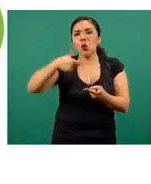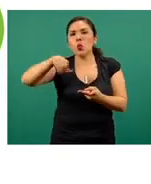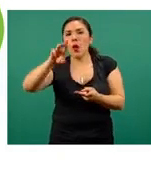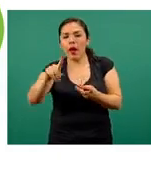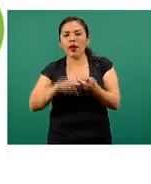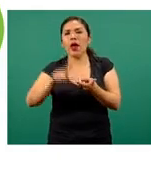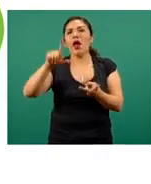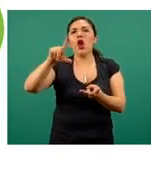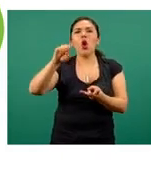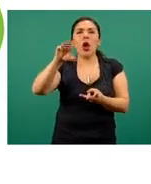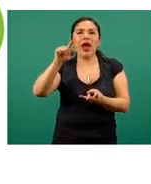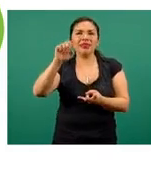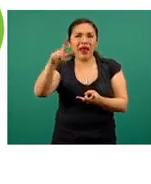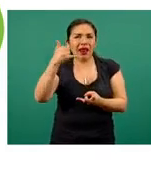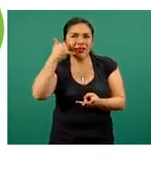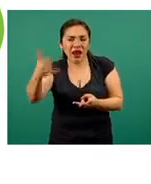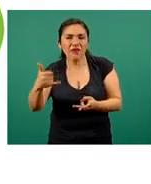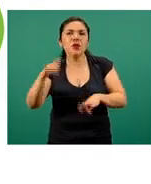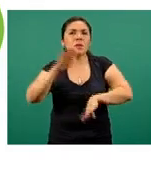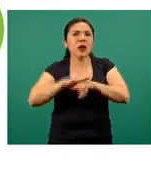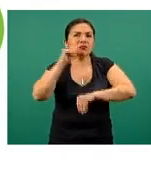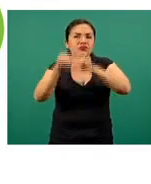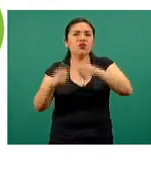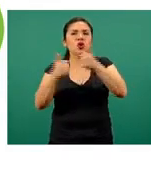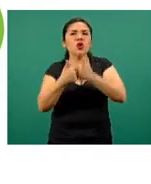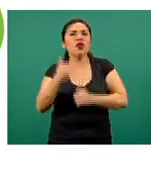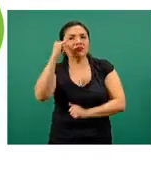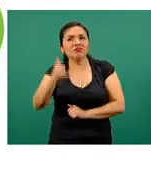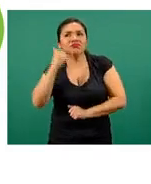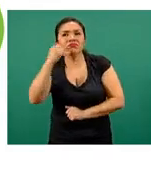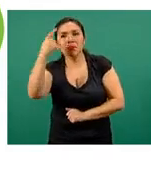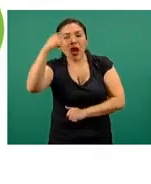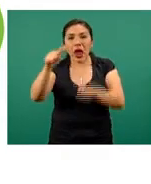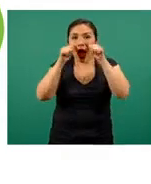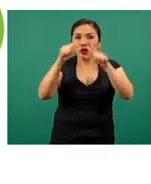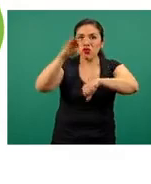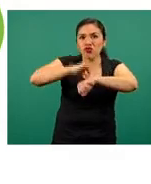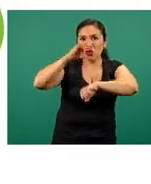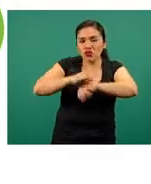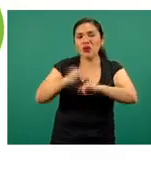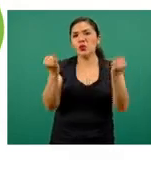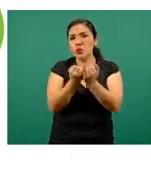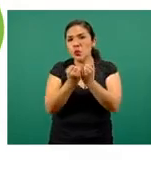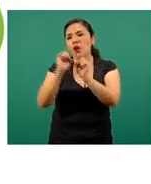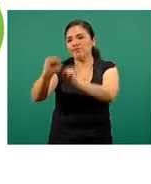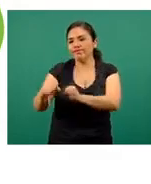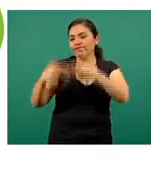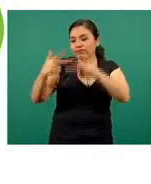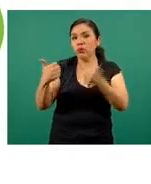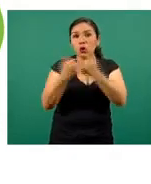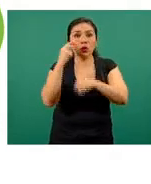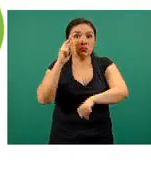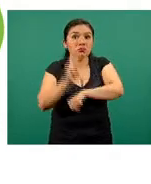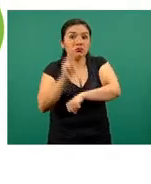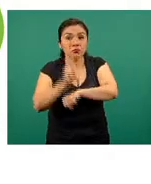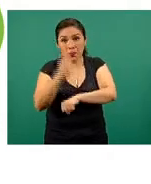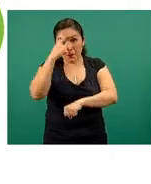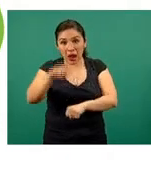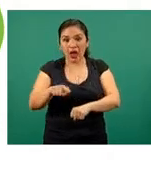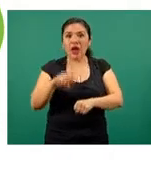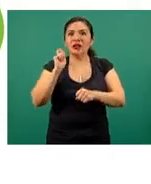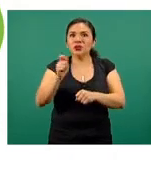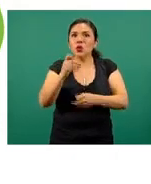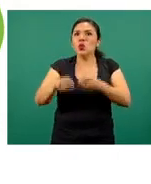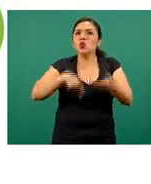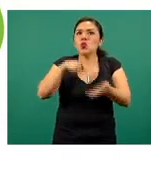Locatel, fortaleciendo telemedicina y telellamadas. Una vigilancia epidemiológica de territorio, donde